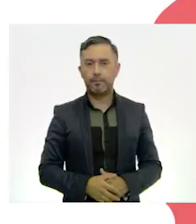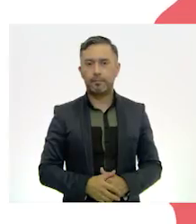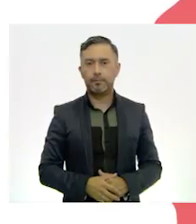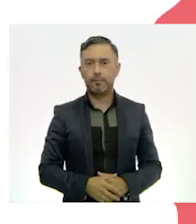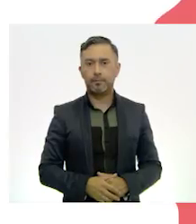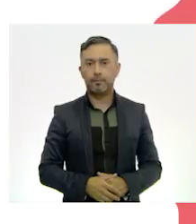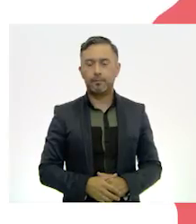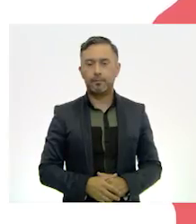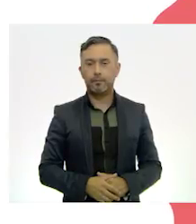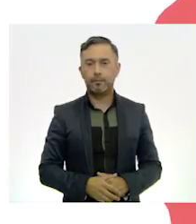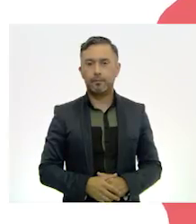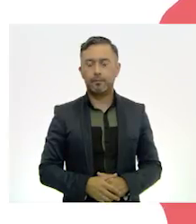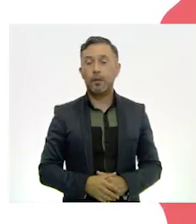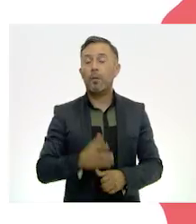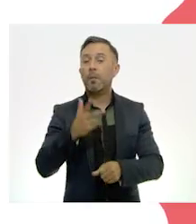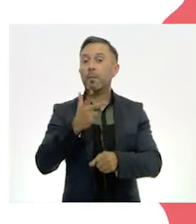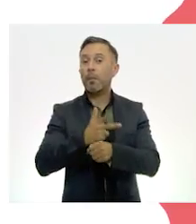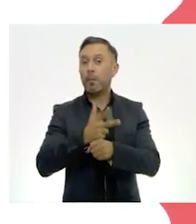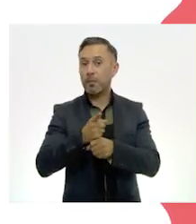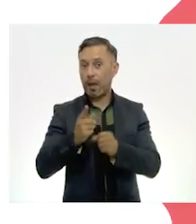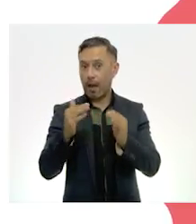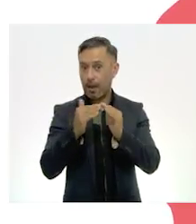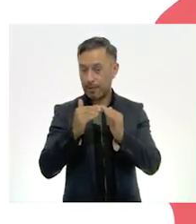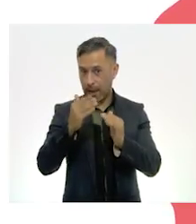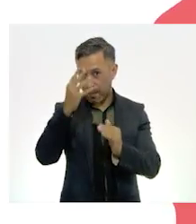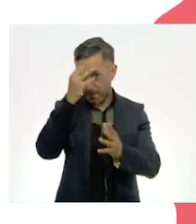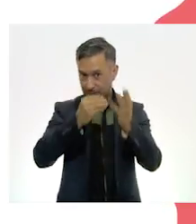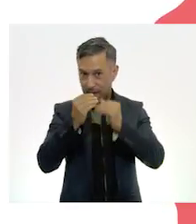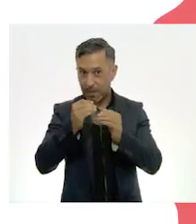Si quieres volver a ver los programas de Aprende en Casa, los puedes